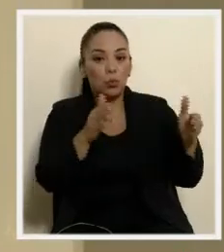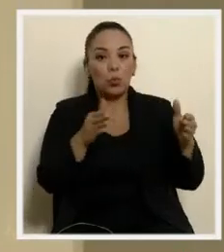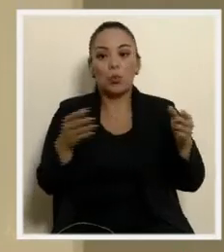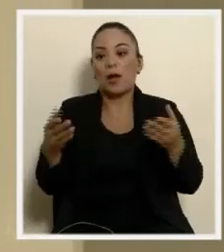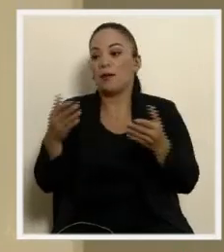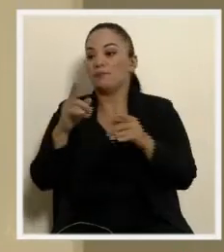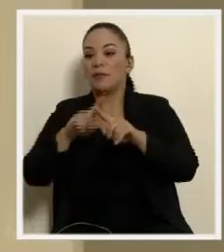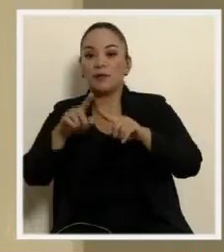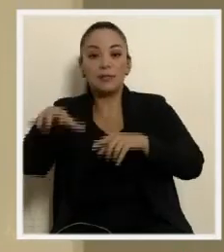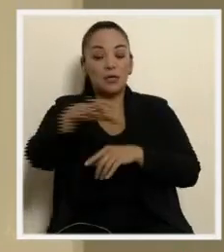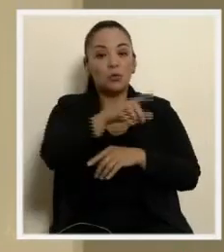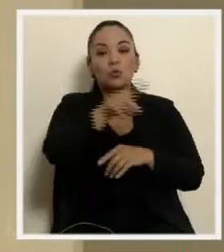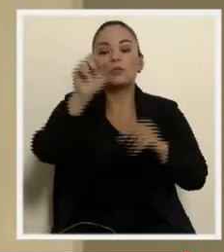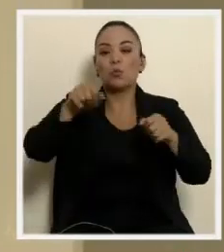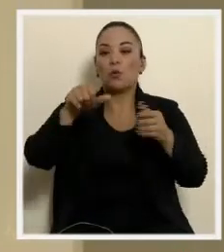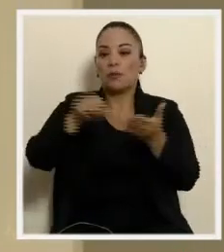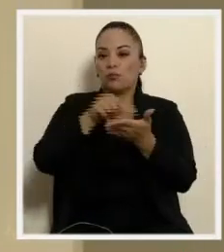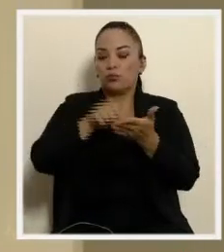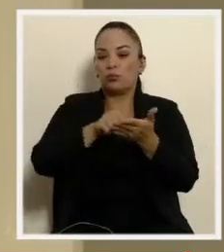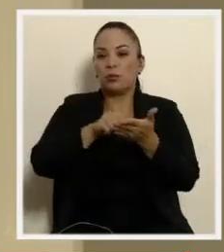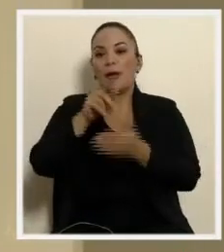cantones, pueden visitar el sitio